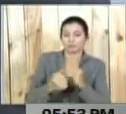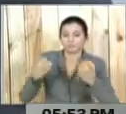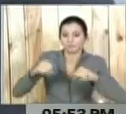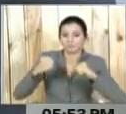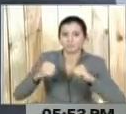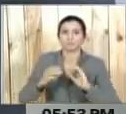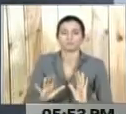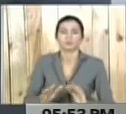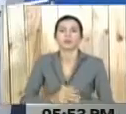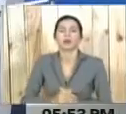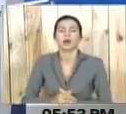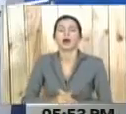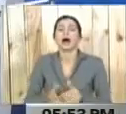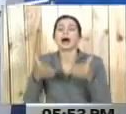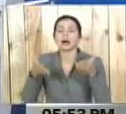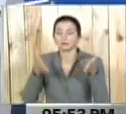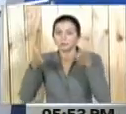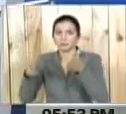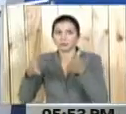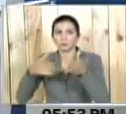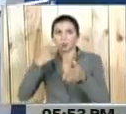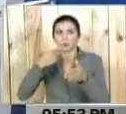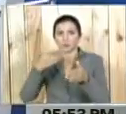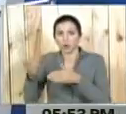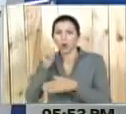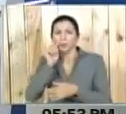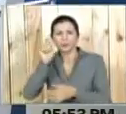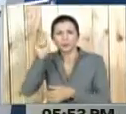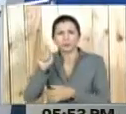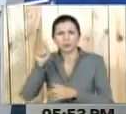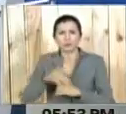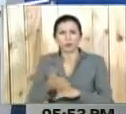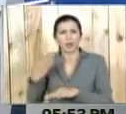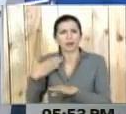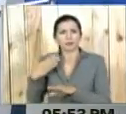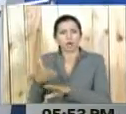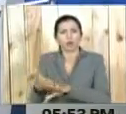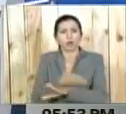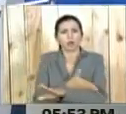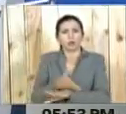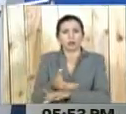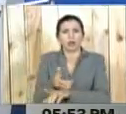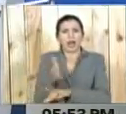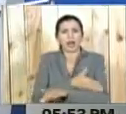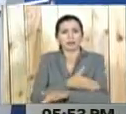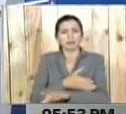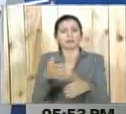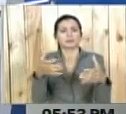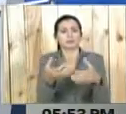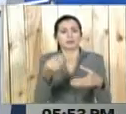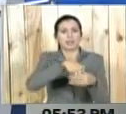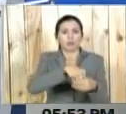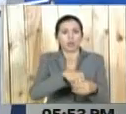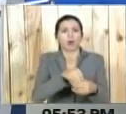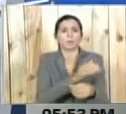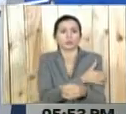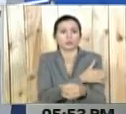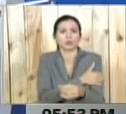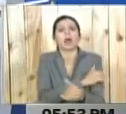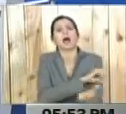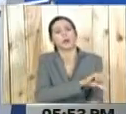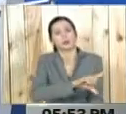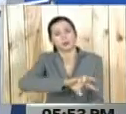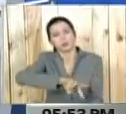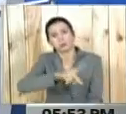desde el punto de vista político, Ricardo Sánchez ha militado en la oposición, militado en el Polo Patriótico, me llama mucho la